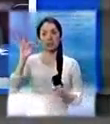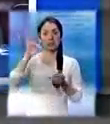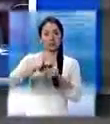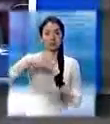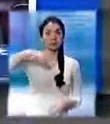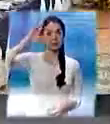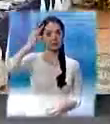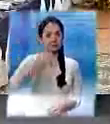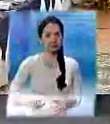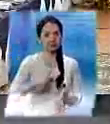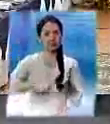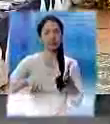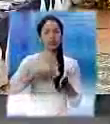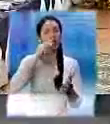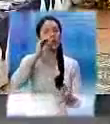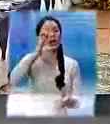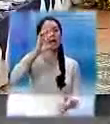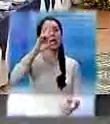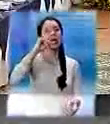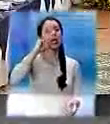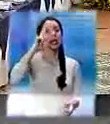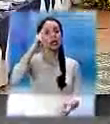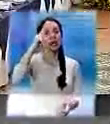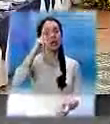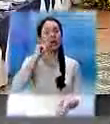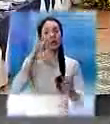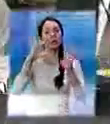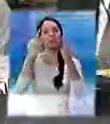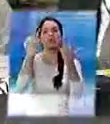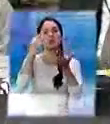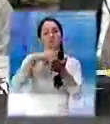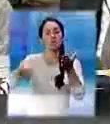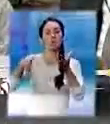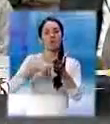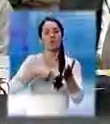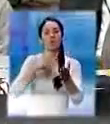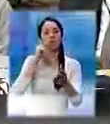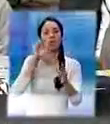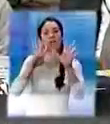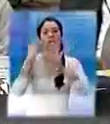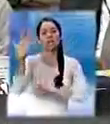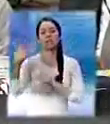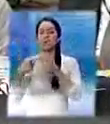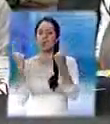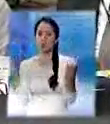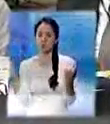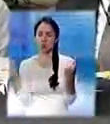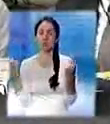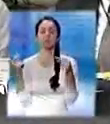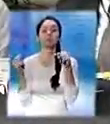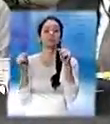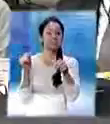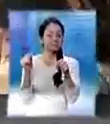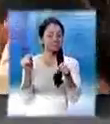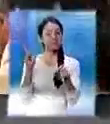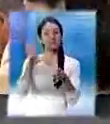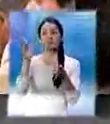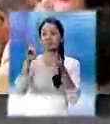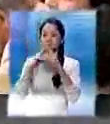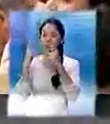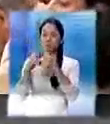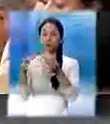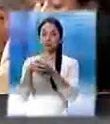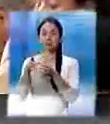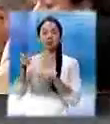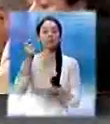es Eric Álvarez, que quedó fuera de la contienda con 18 votos a favor y 15 en contra. Para mañana tienen previsto reunirse